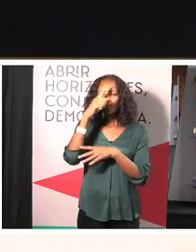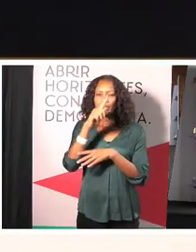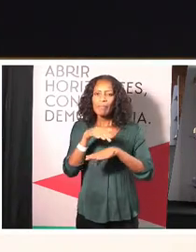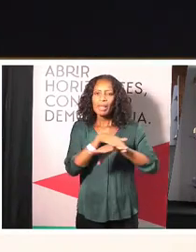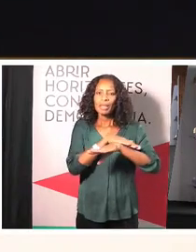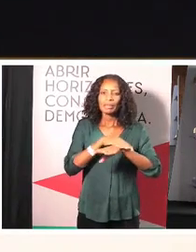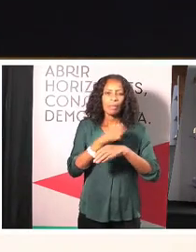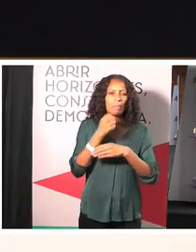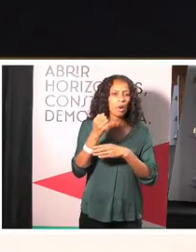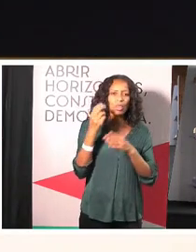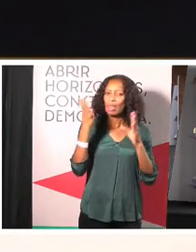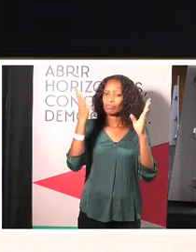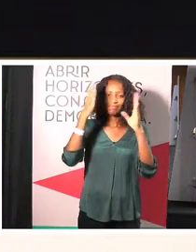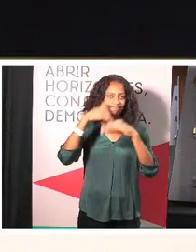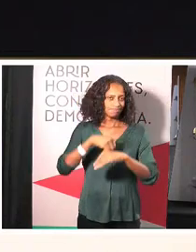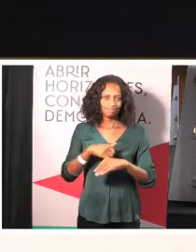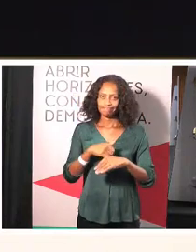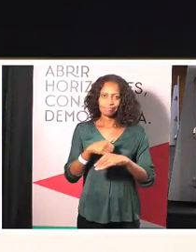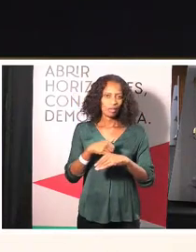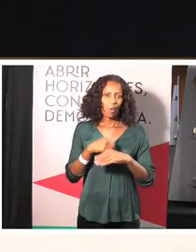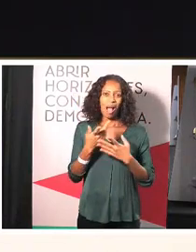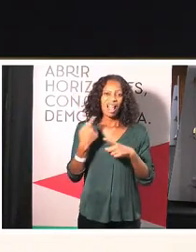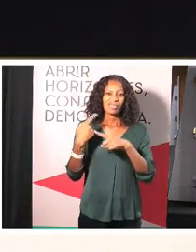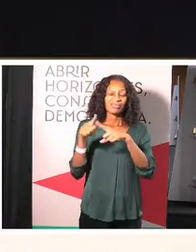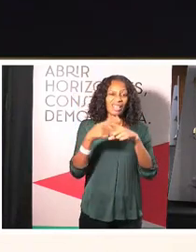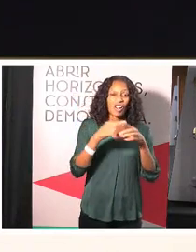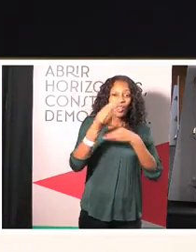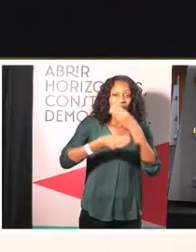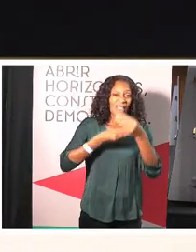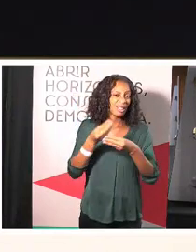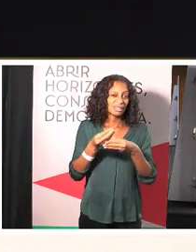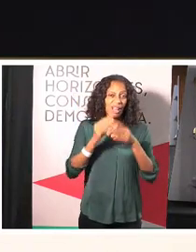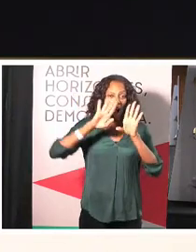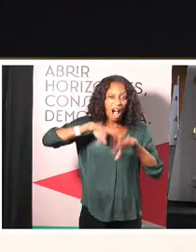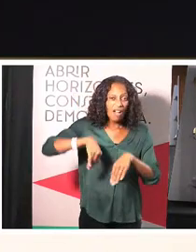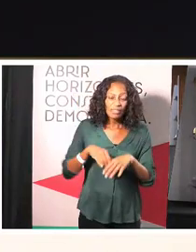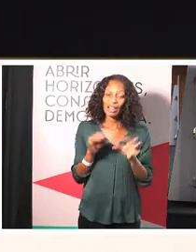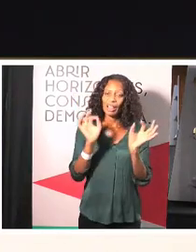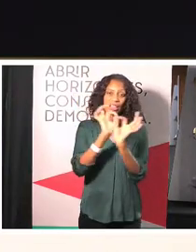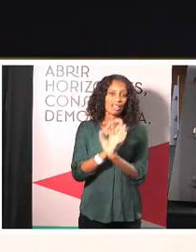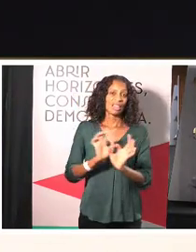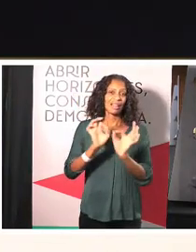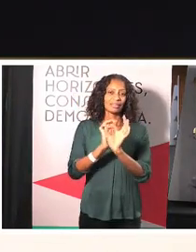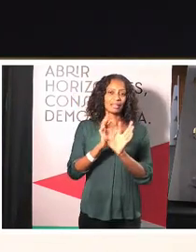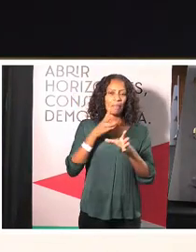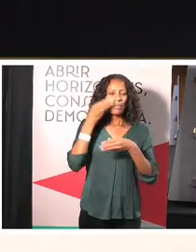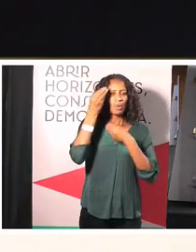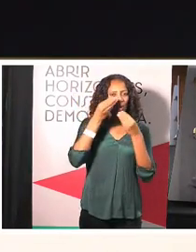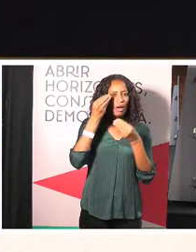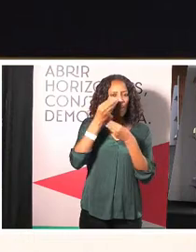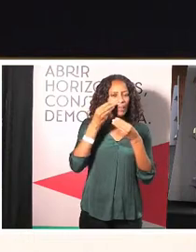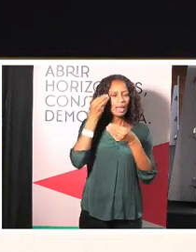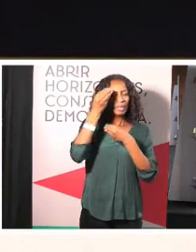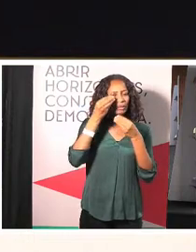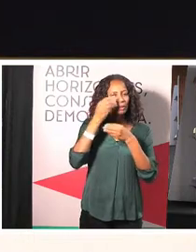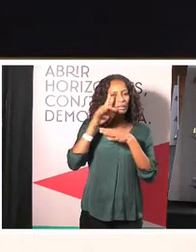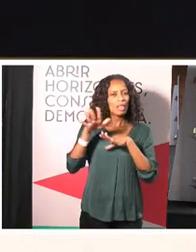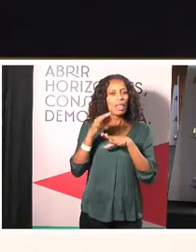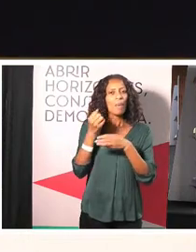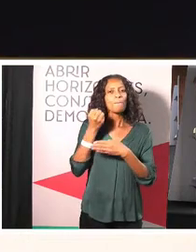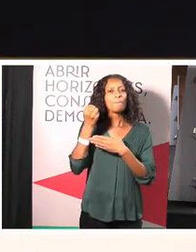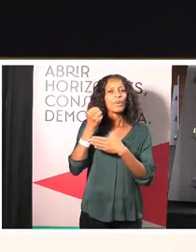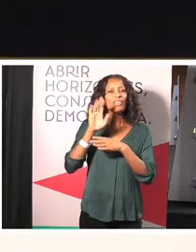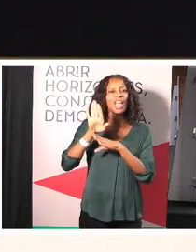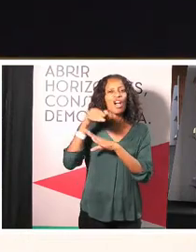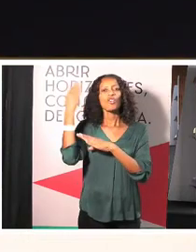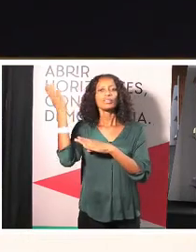cuando normalmente cae en saco roto, ¿no?, lo que el Estado hace, es porque hay una creencia de que el poder está en otro lado. Y de hecho, pues durante la pandemia pues